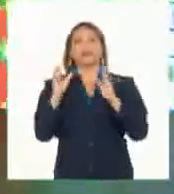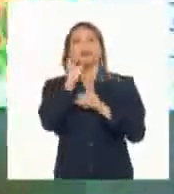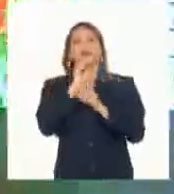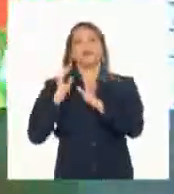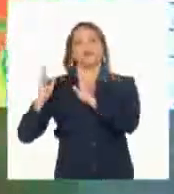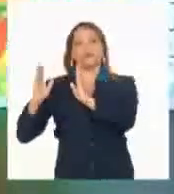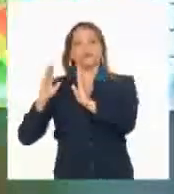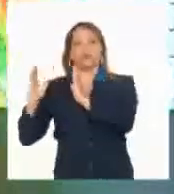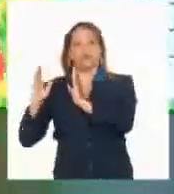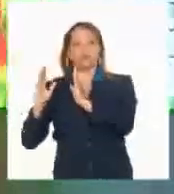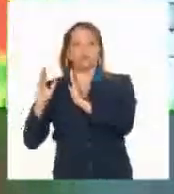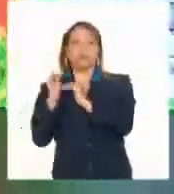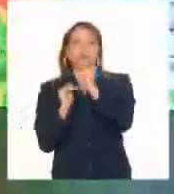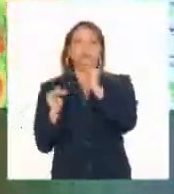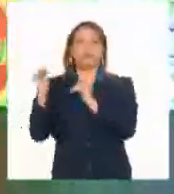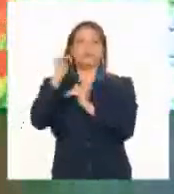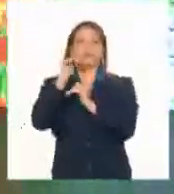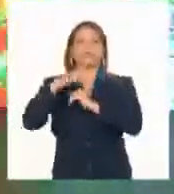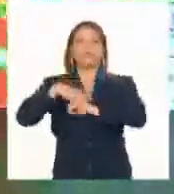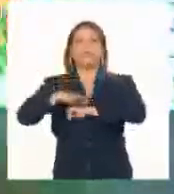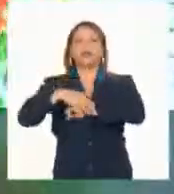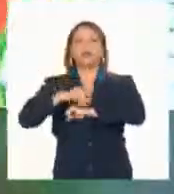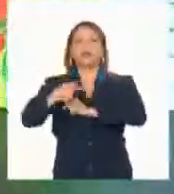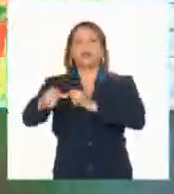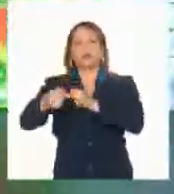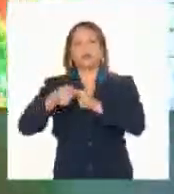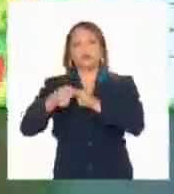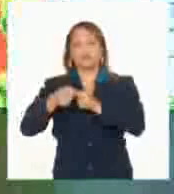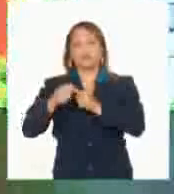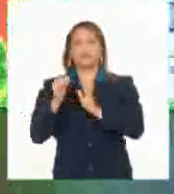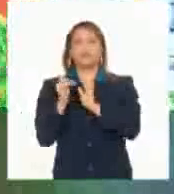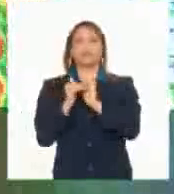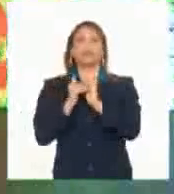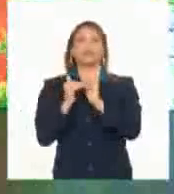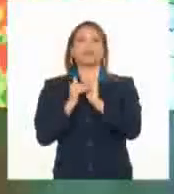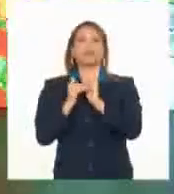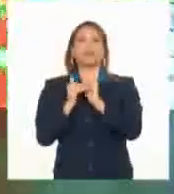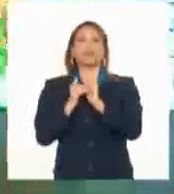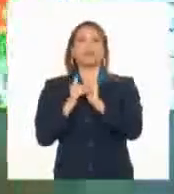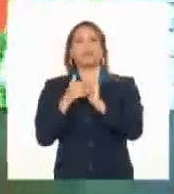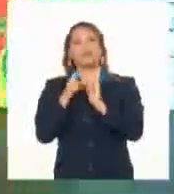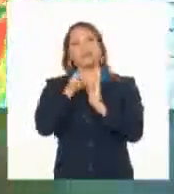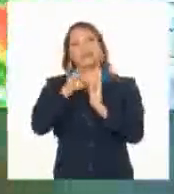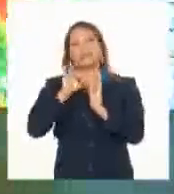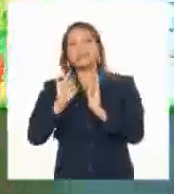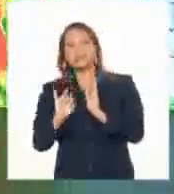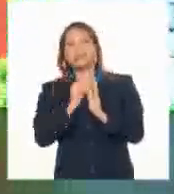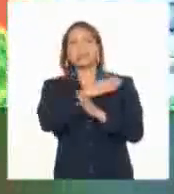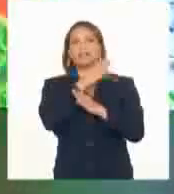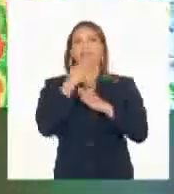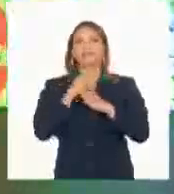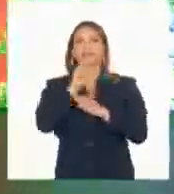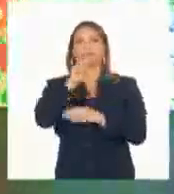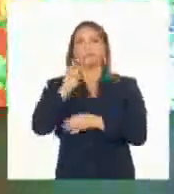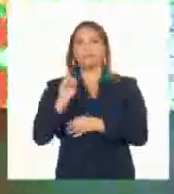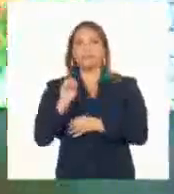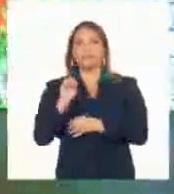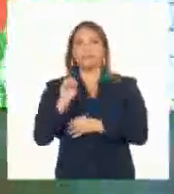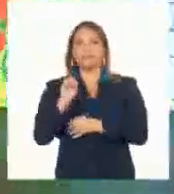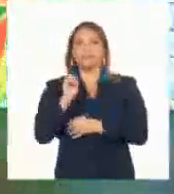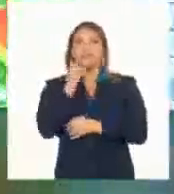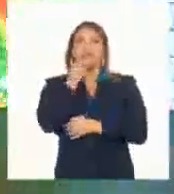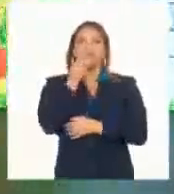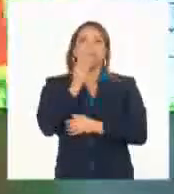occidental y superiores en zonas costeras. Las máximas por la tarde tendrán valores de 27 y hasta 30 grados Celsius, pueden